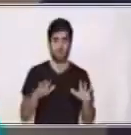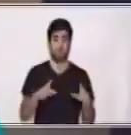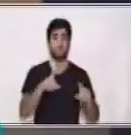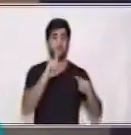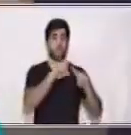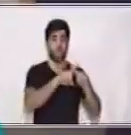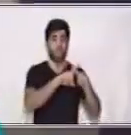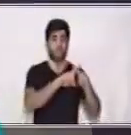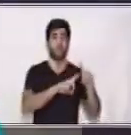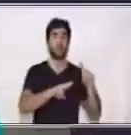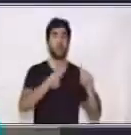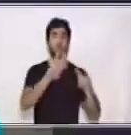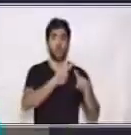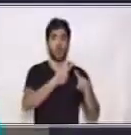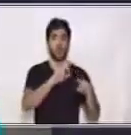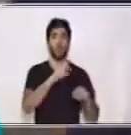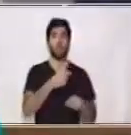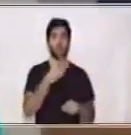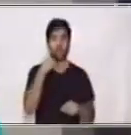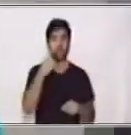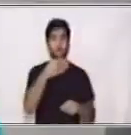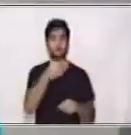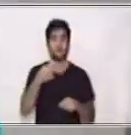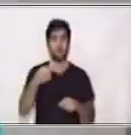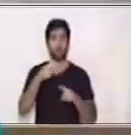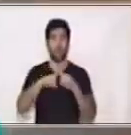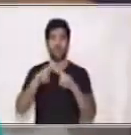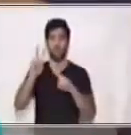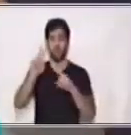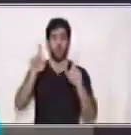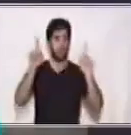y menos X al cuadrado se cancela.